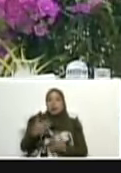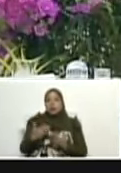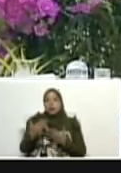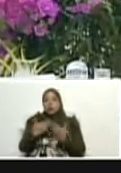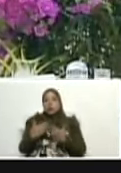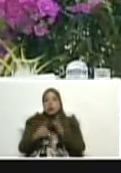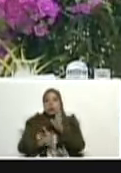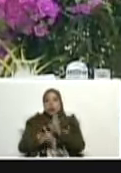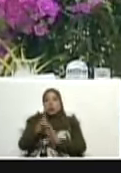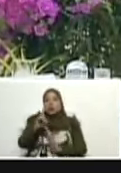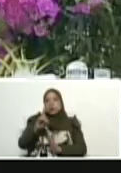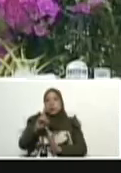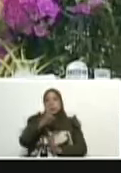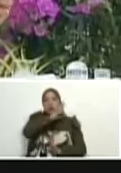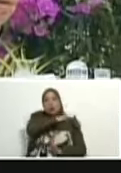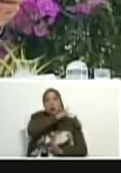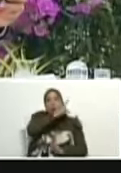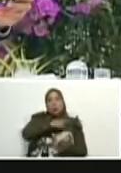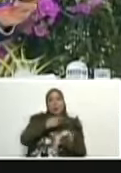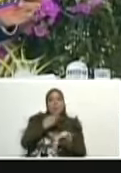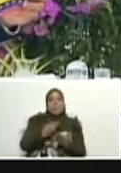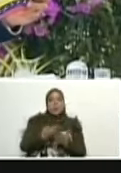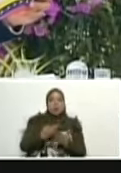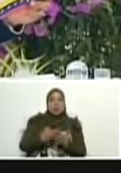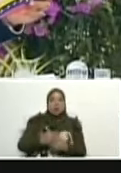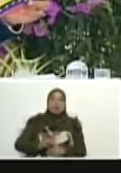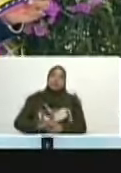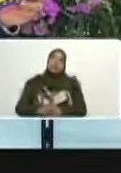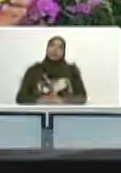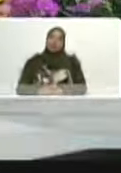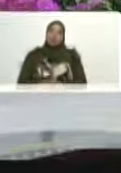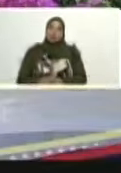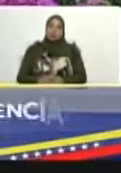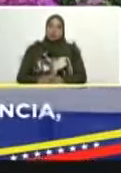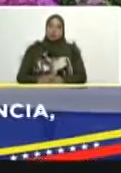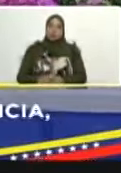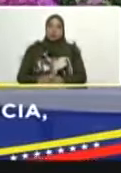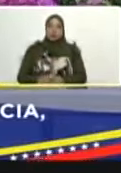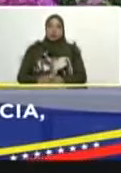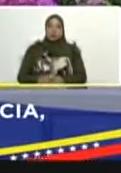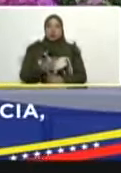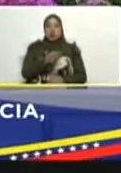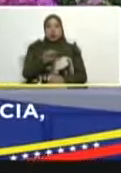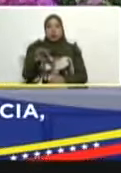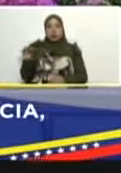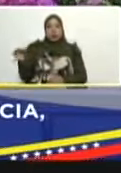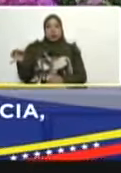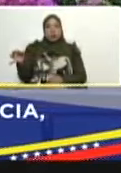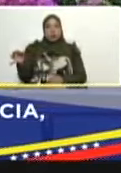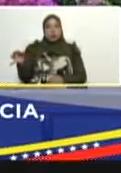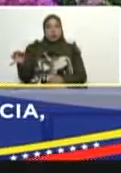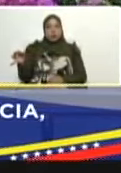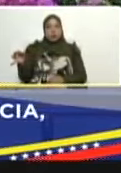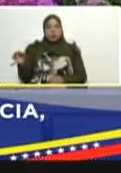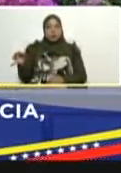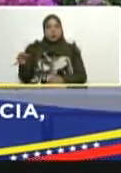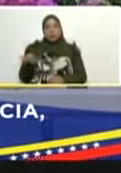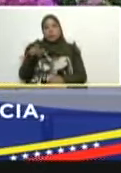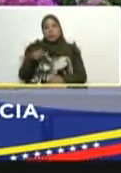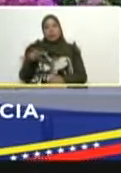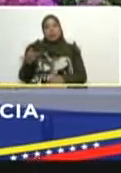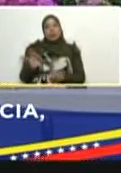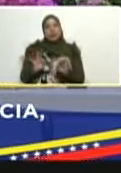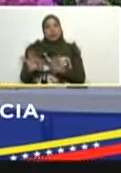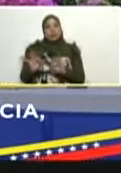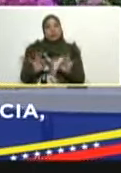Desarrollo y Proyectos de CODECIC. Correcto. Son gente bien